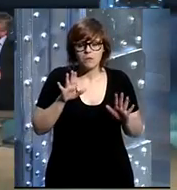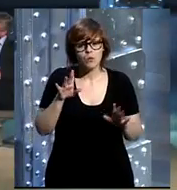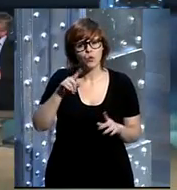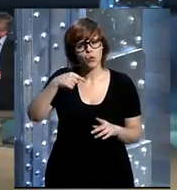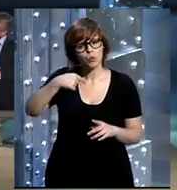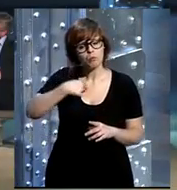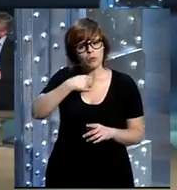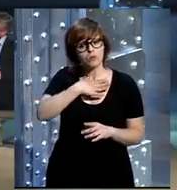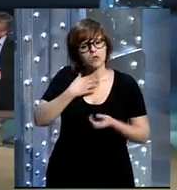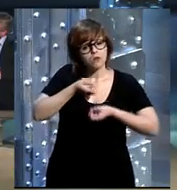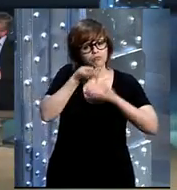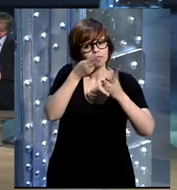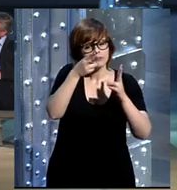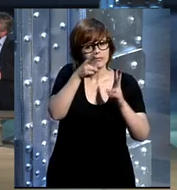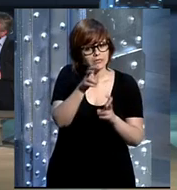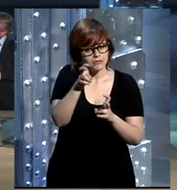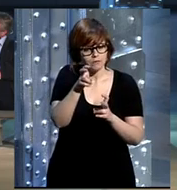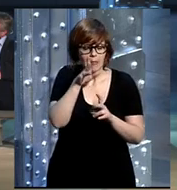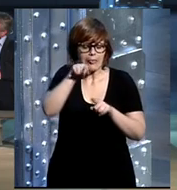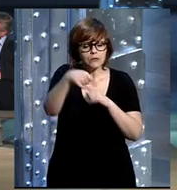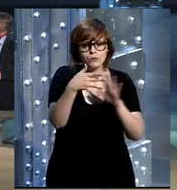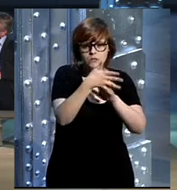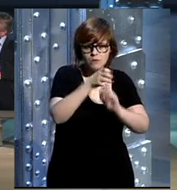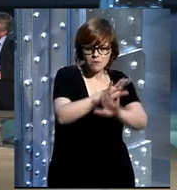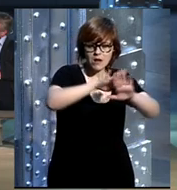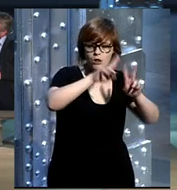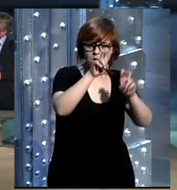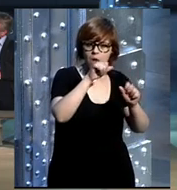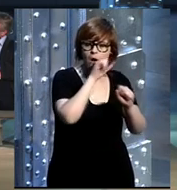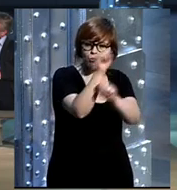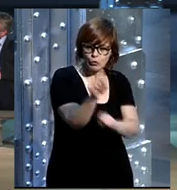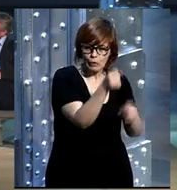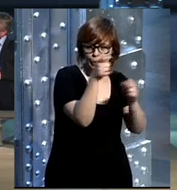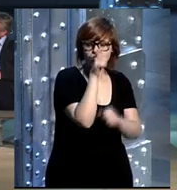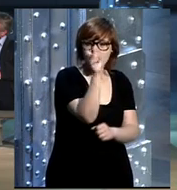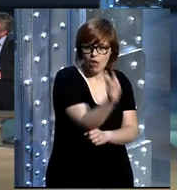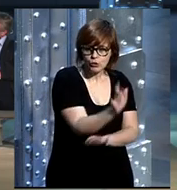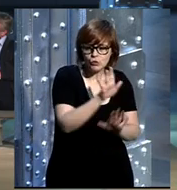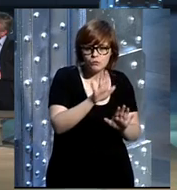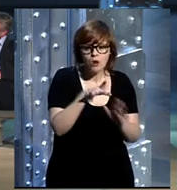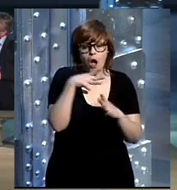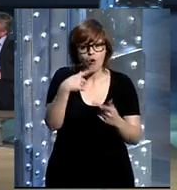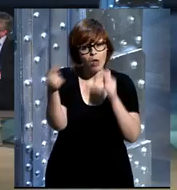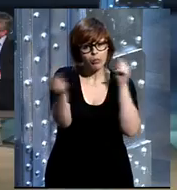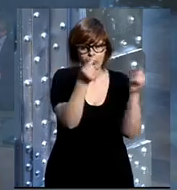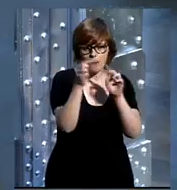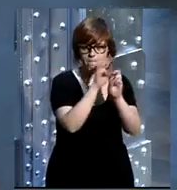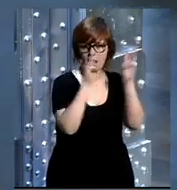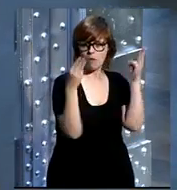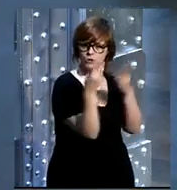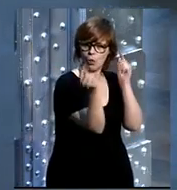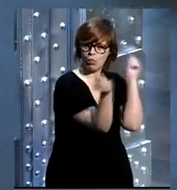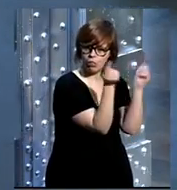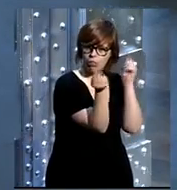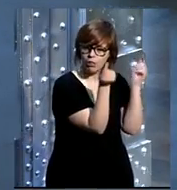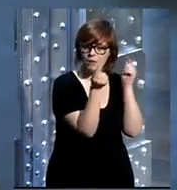a tocar uno, que es el que se refiere a la protección de datos, que es el que realmente, bueno, estamos ahora debatiendo en el Parlamento, pero 3